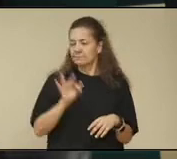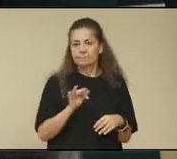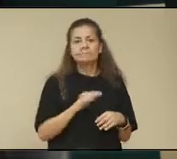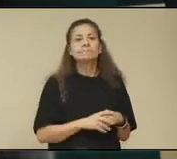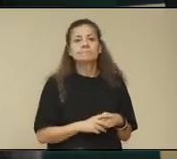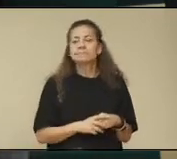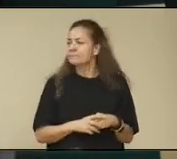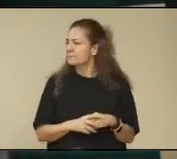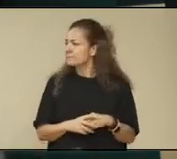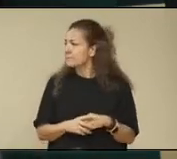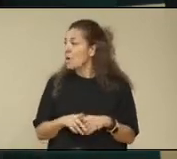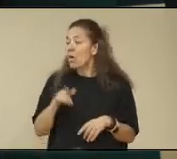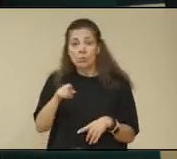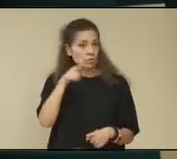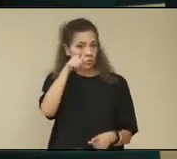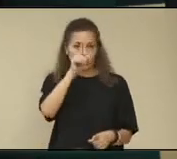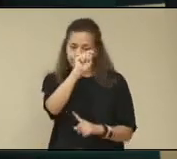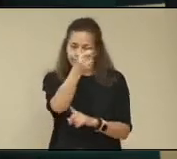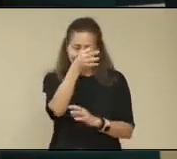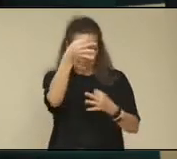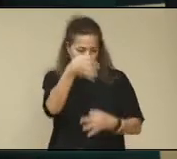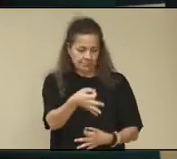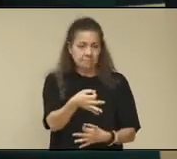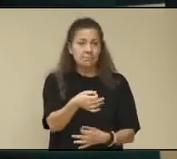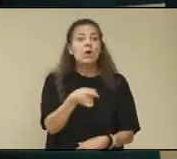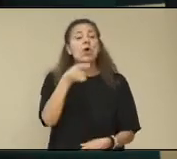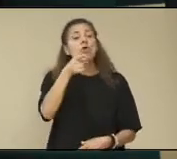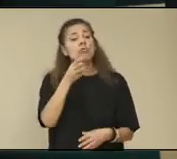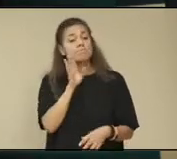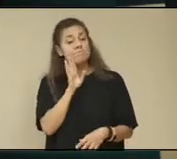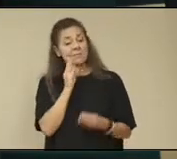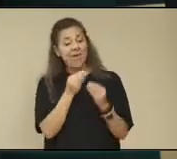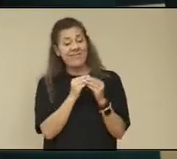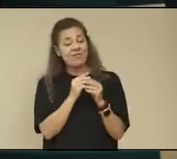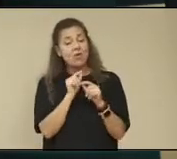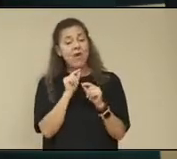Pues has dado en el clavo. Precisamente lo que estamos haciendo con la vacuna